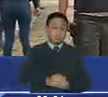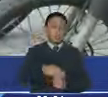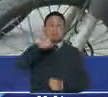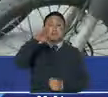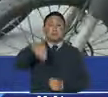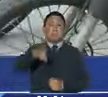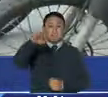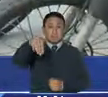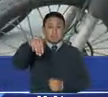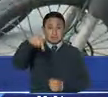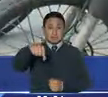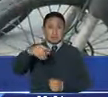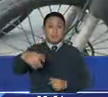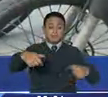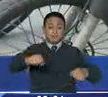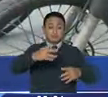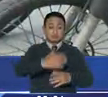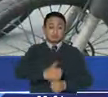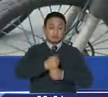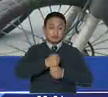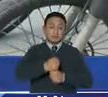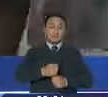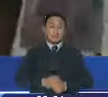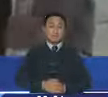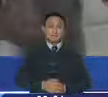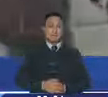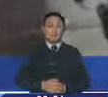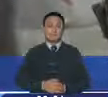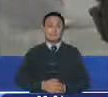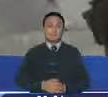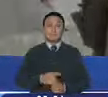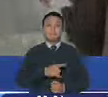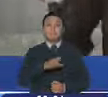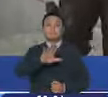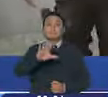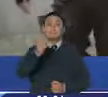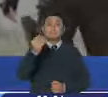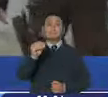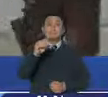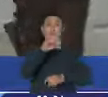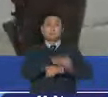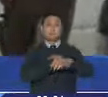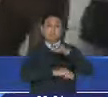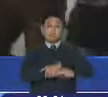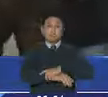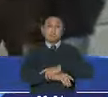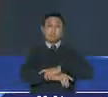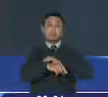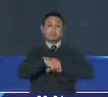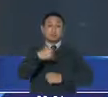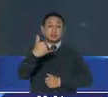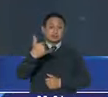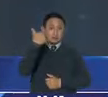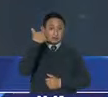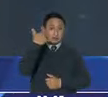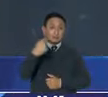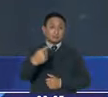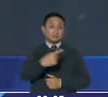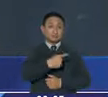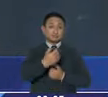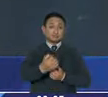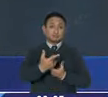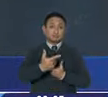logrando la recuperación de la moto policial robada y 5 jóvenes aprehendidos. En sus teléfonos celulares se encontraron información